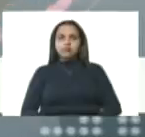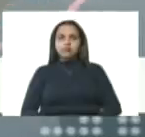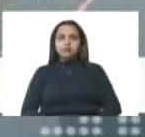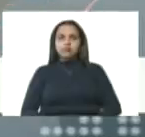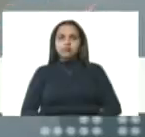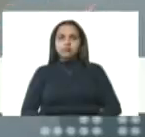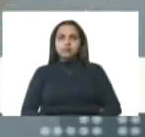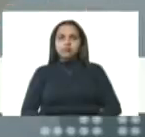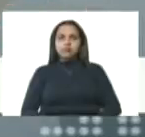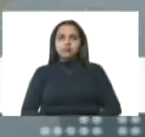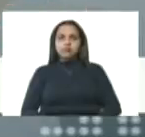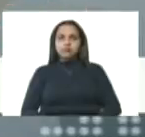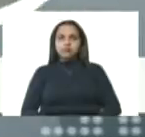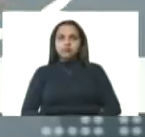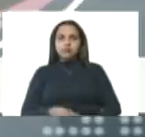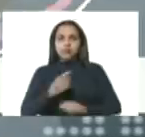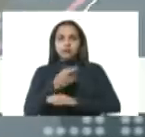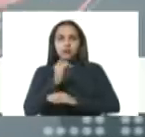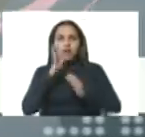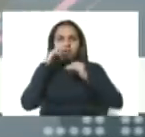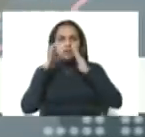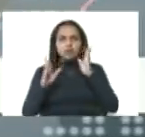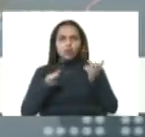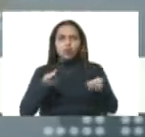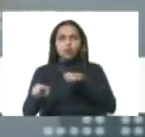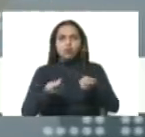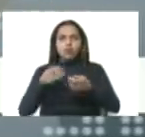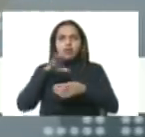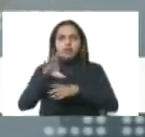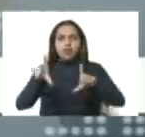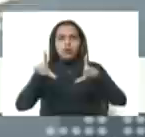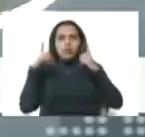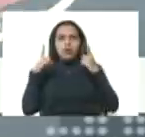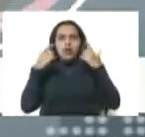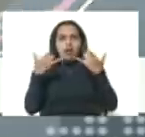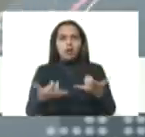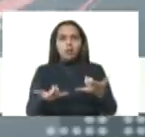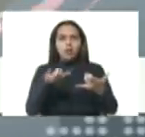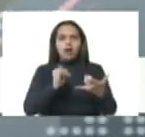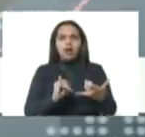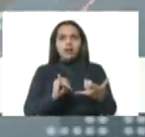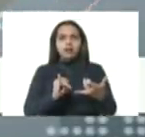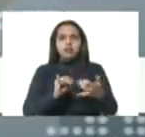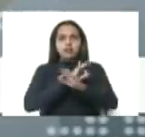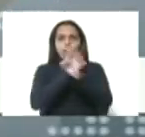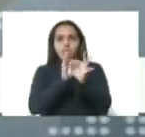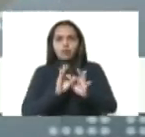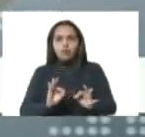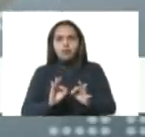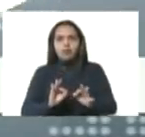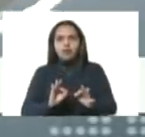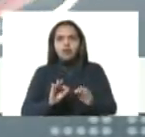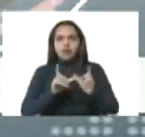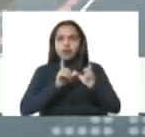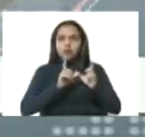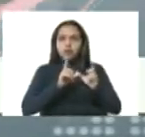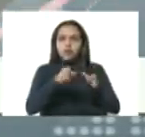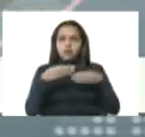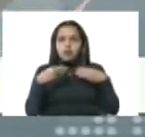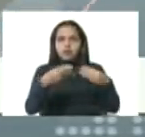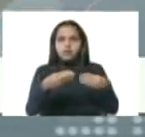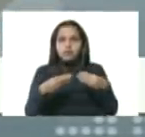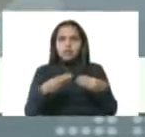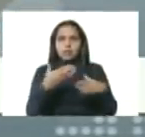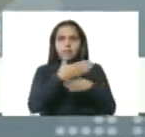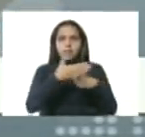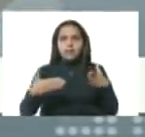los controles. El estado de La Guaira participa en este momento del nivel 2 de flexibilización